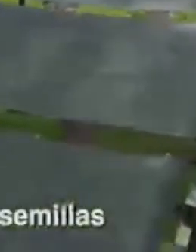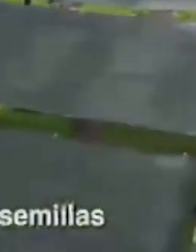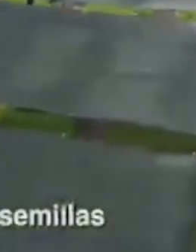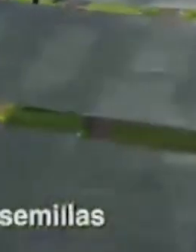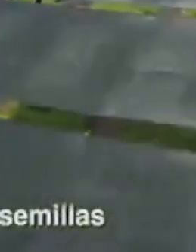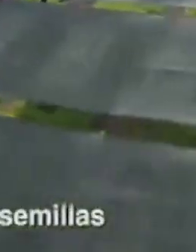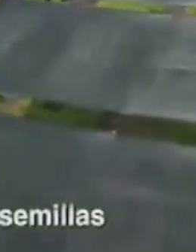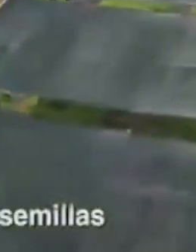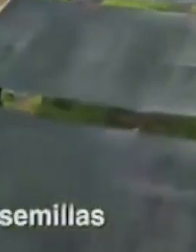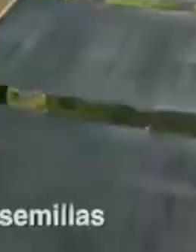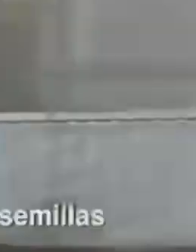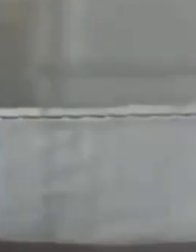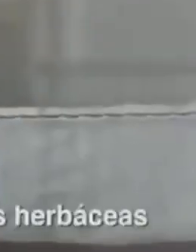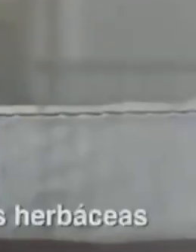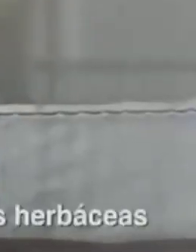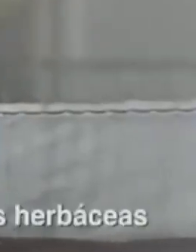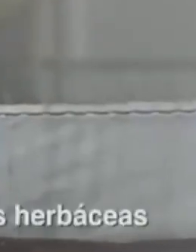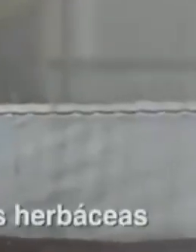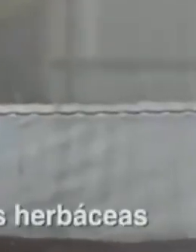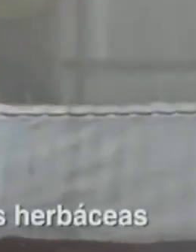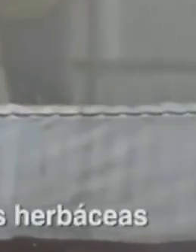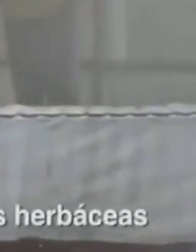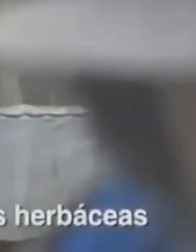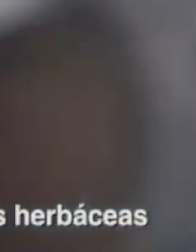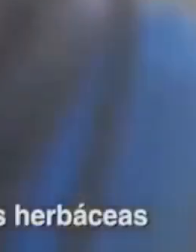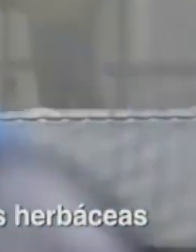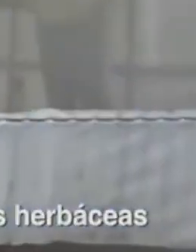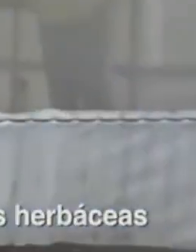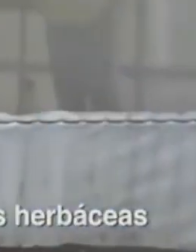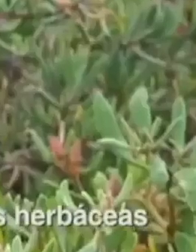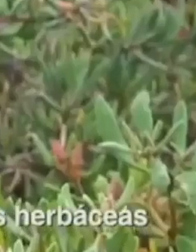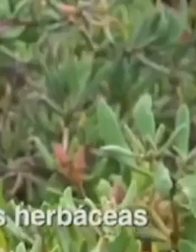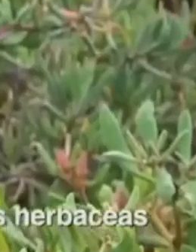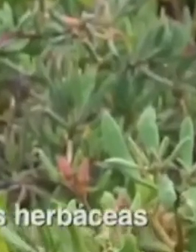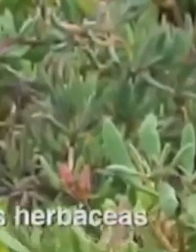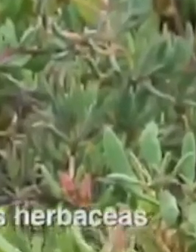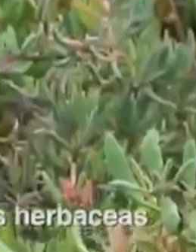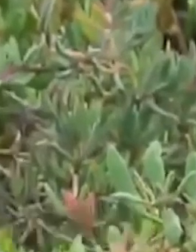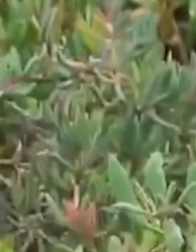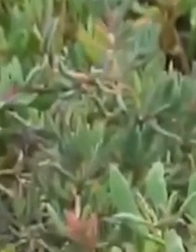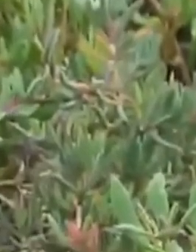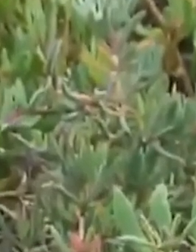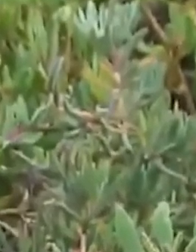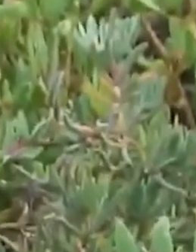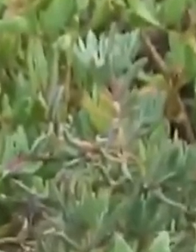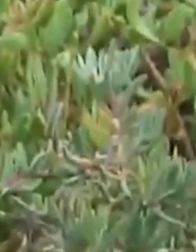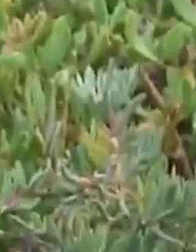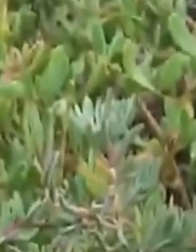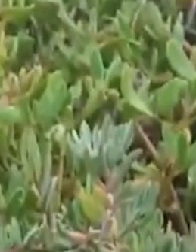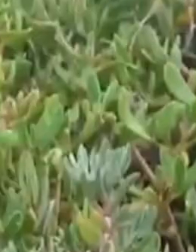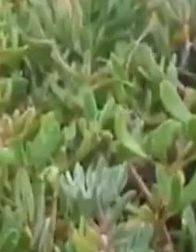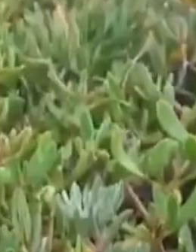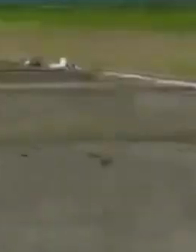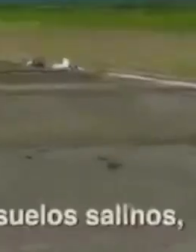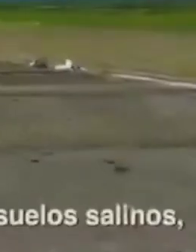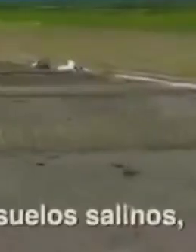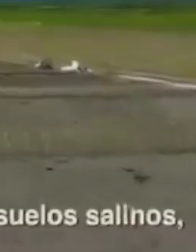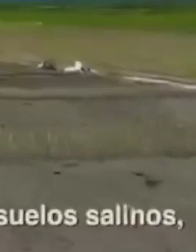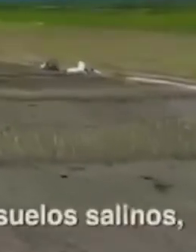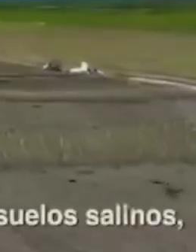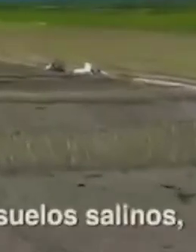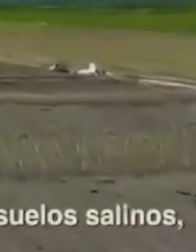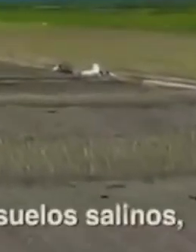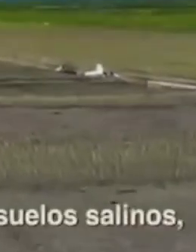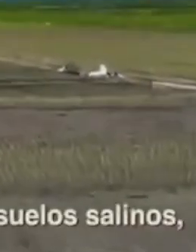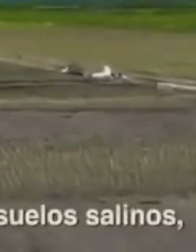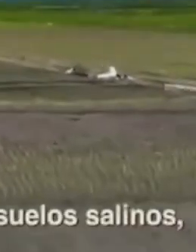desarrollan tareas de recolección de semillas para la reproducción en invernadero de 700.000 plantas herbáceas nativas del lago de Texcoco. Continúan los